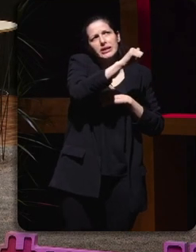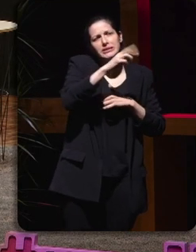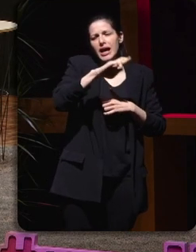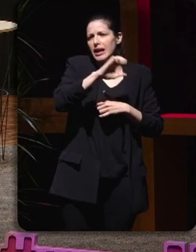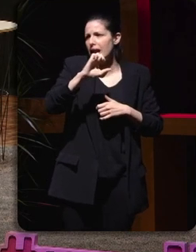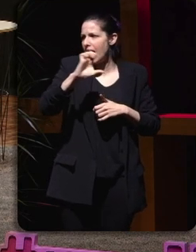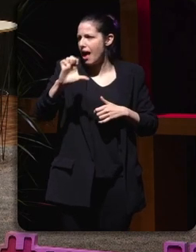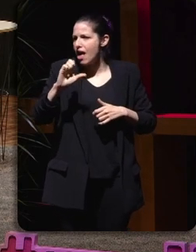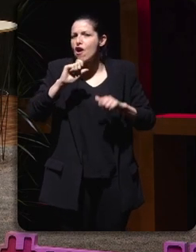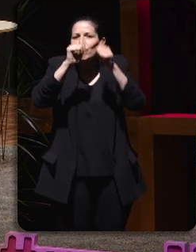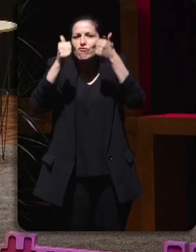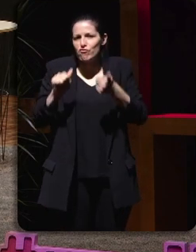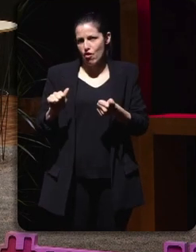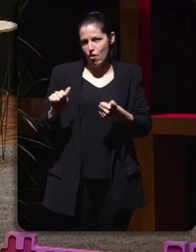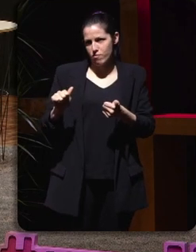así